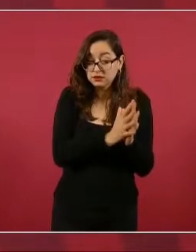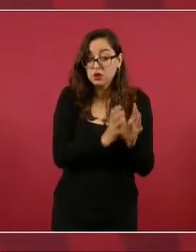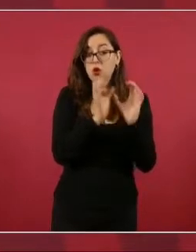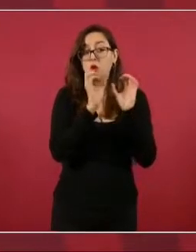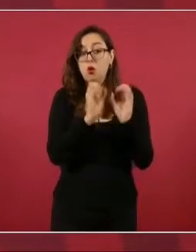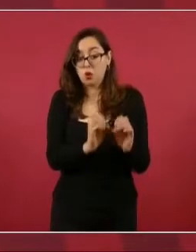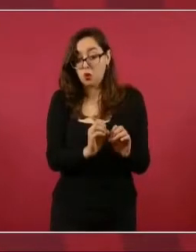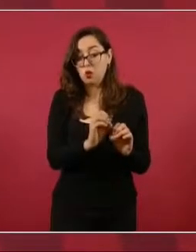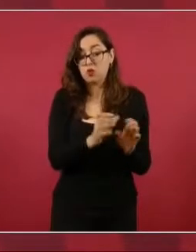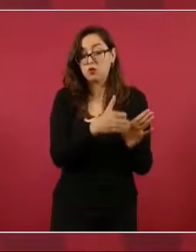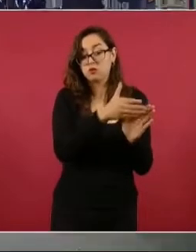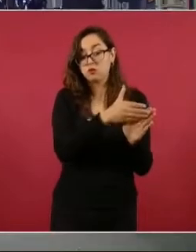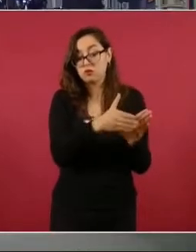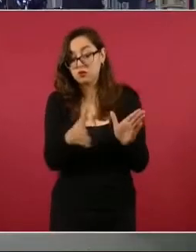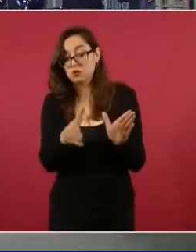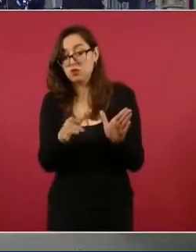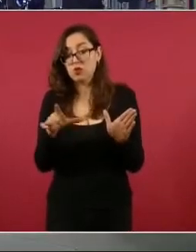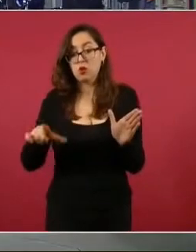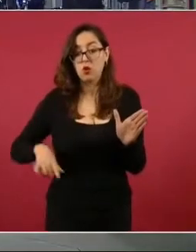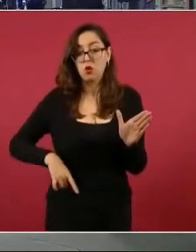durante el gobierno